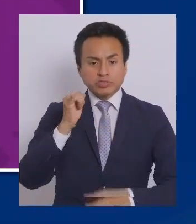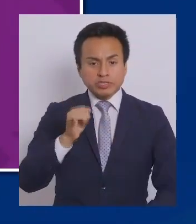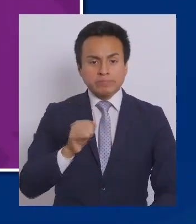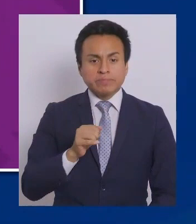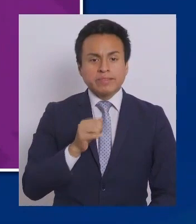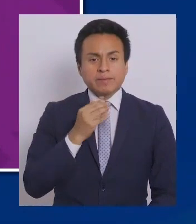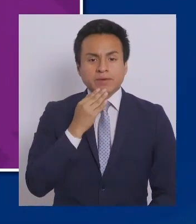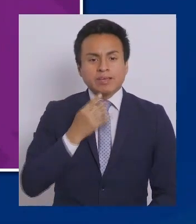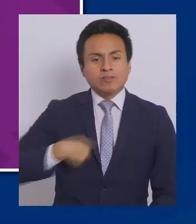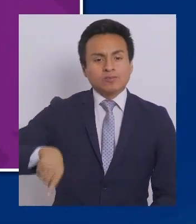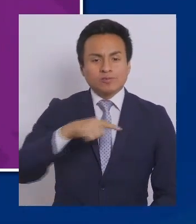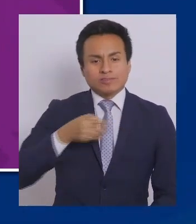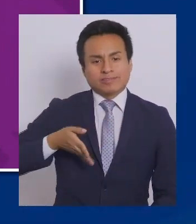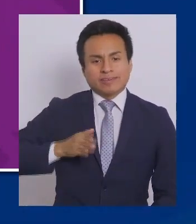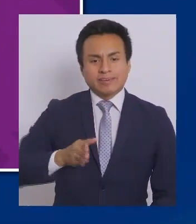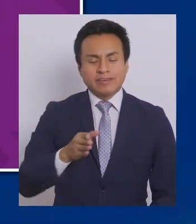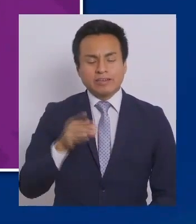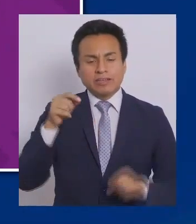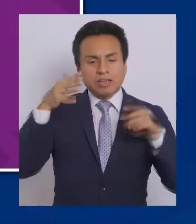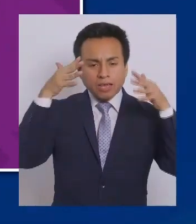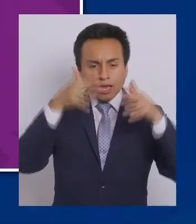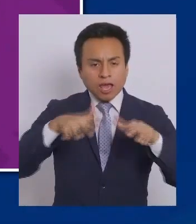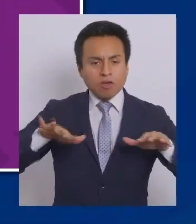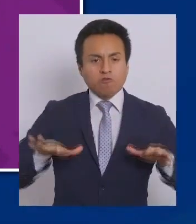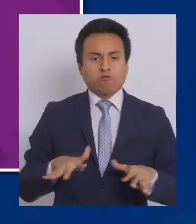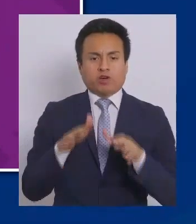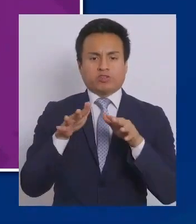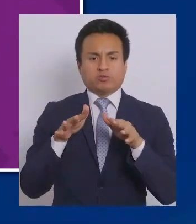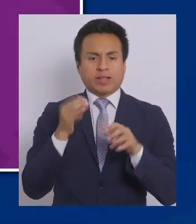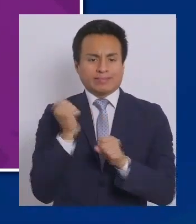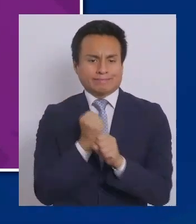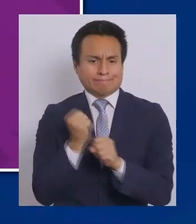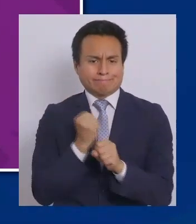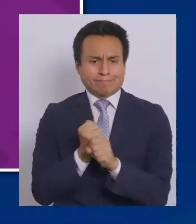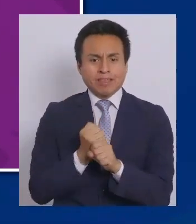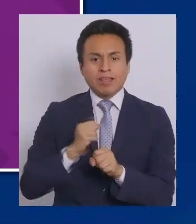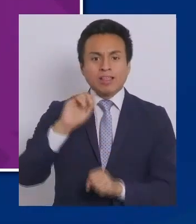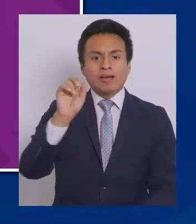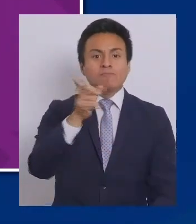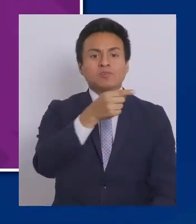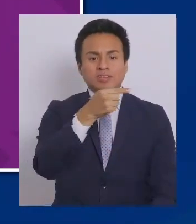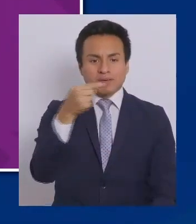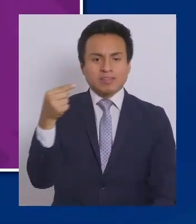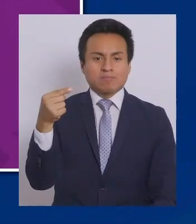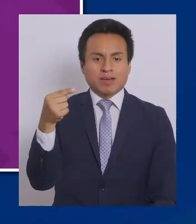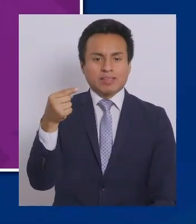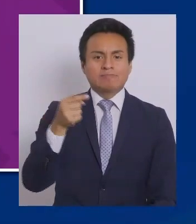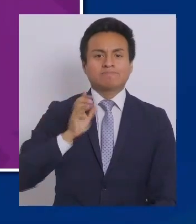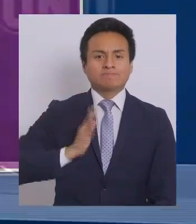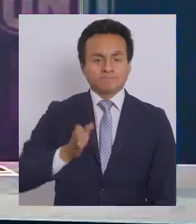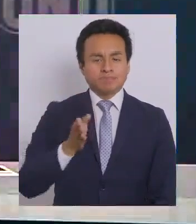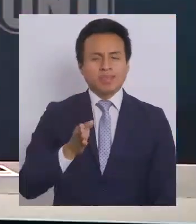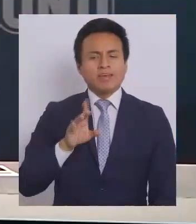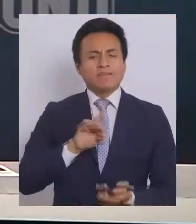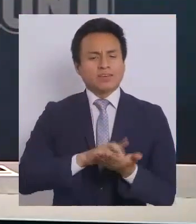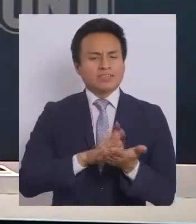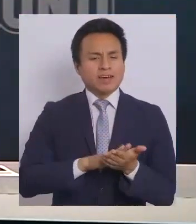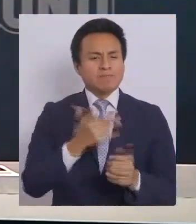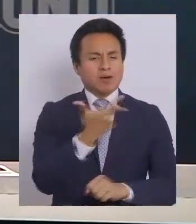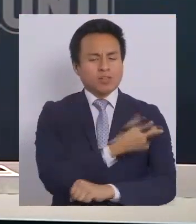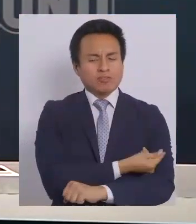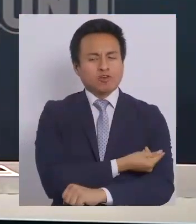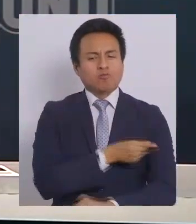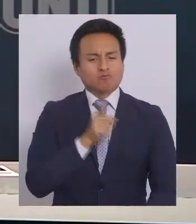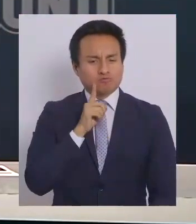que debemos seguir en este esfuerzo de debemos seguir trabajando porque la próxima semana continúa el calendario de vacunación